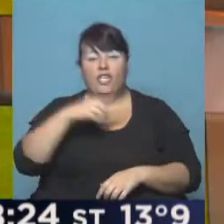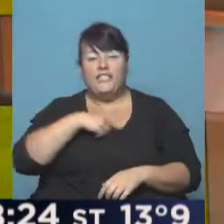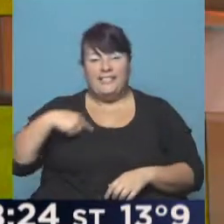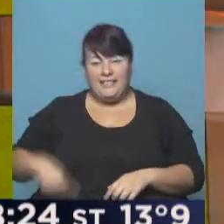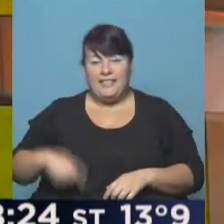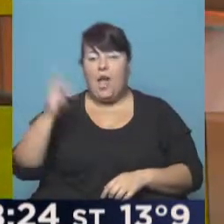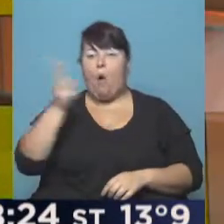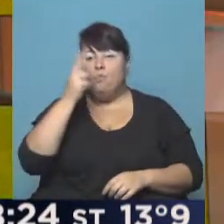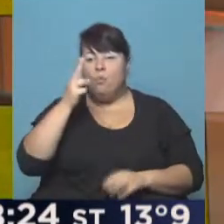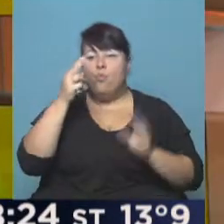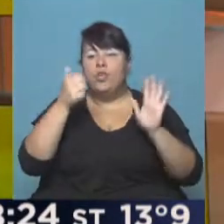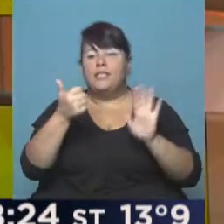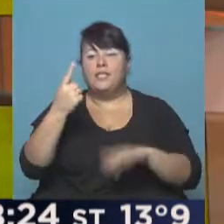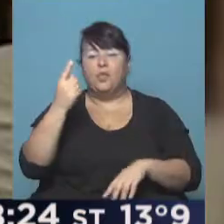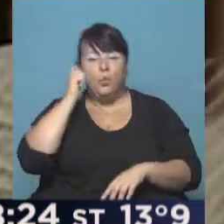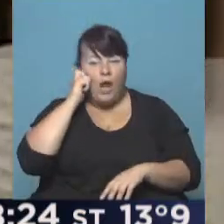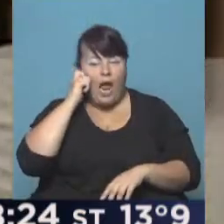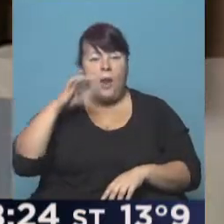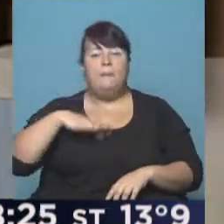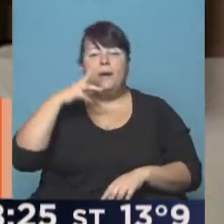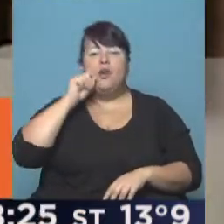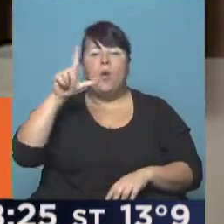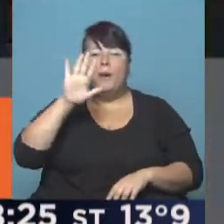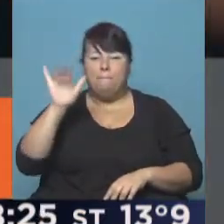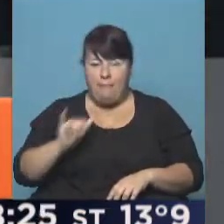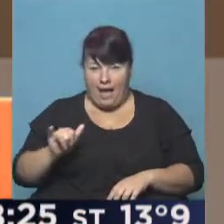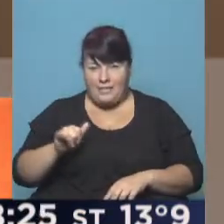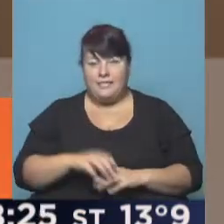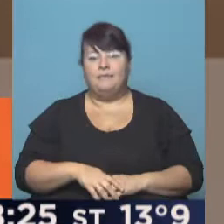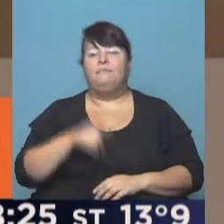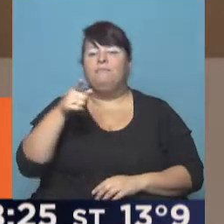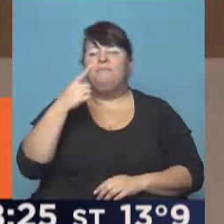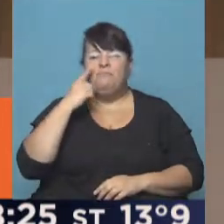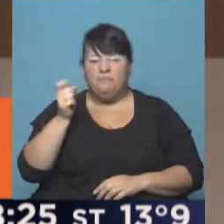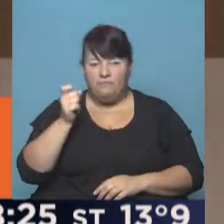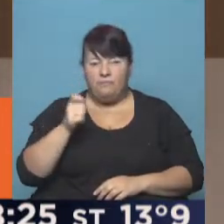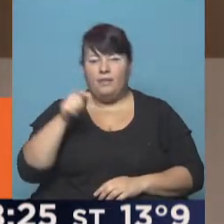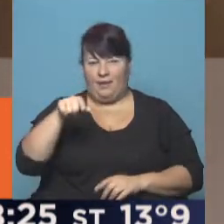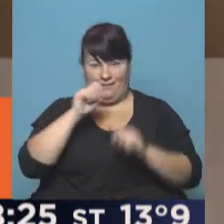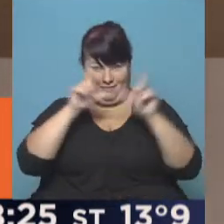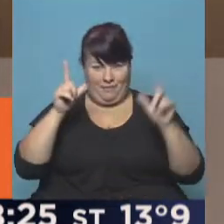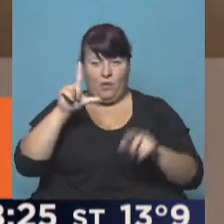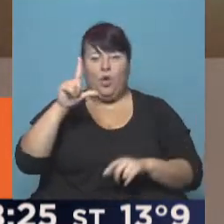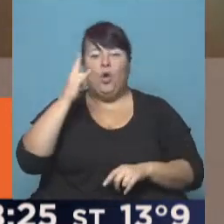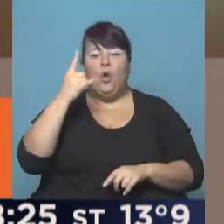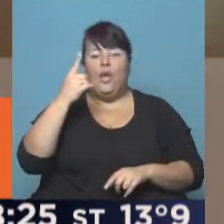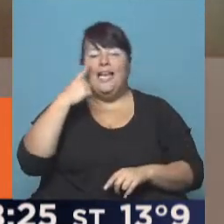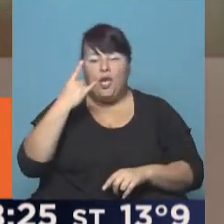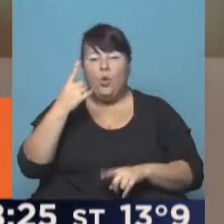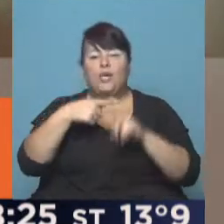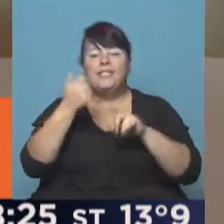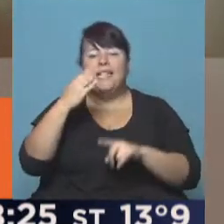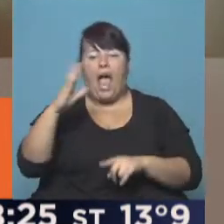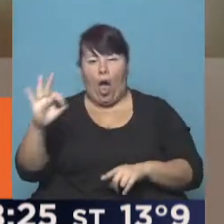Falleció a los 61 años el premio Nobel de la Paz y disidente. Allí lo tenemos en esta imagen, Liu Xiaobo. El